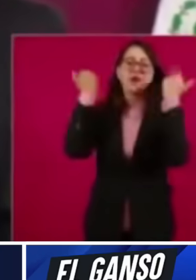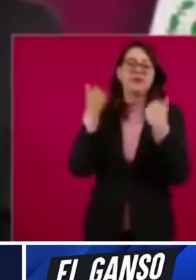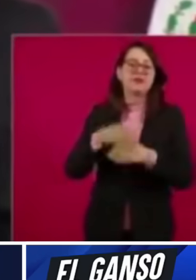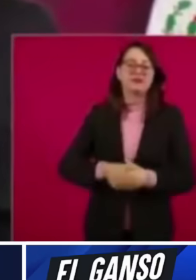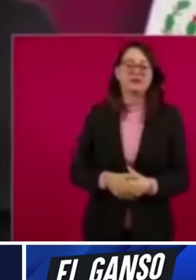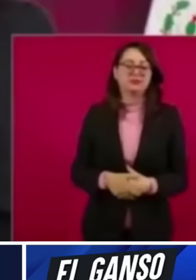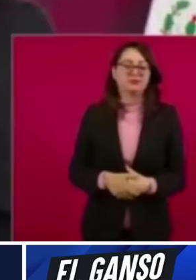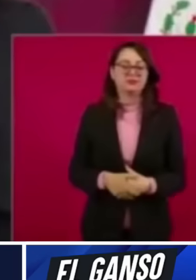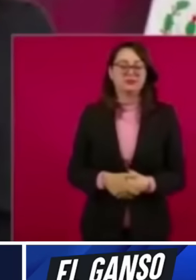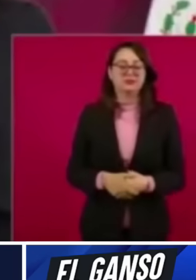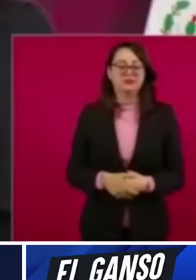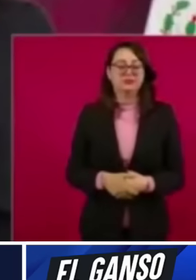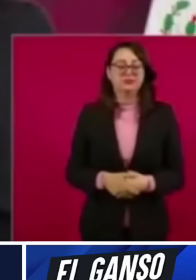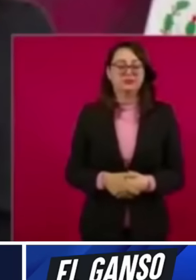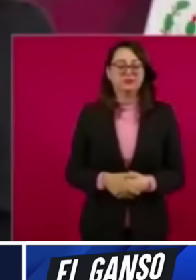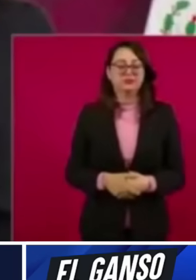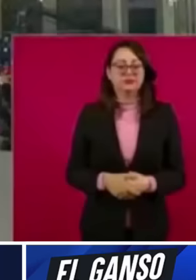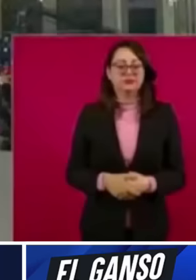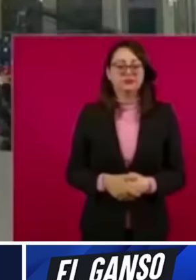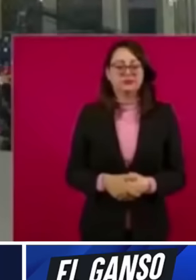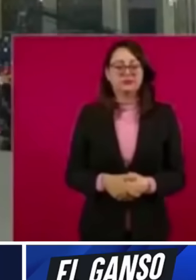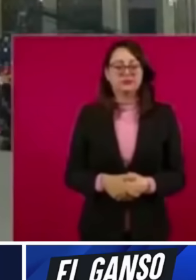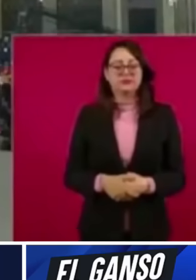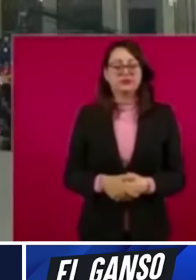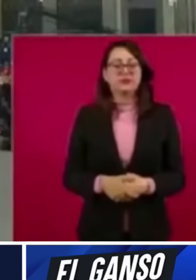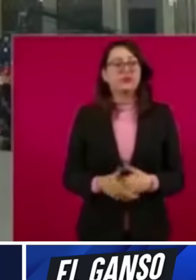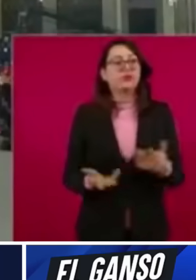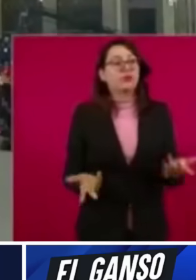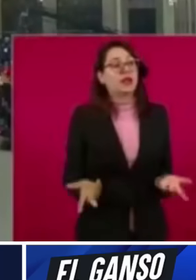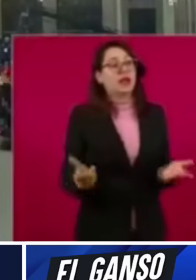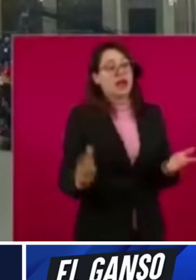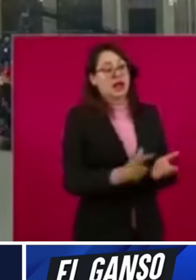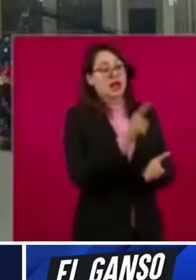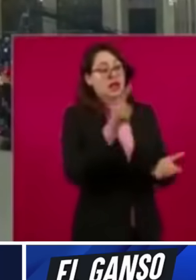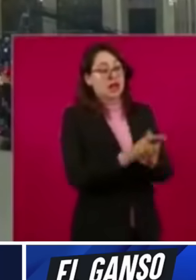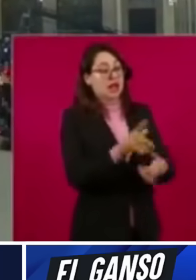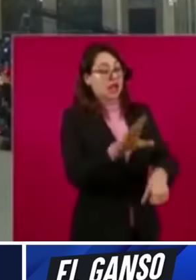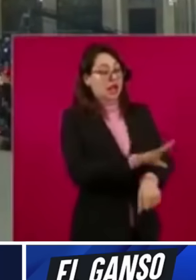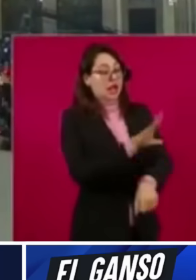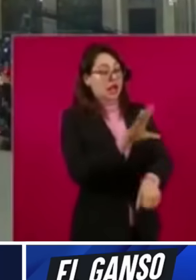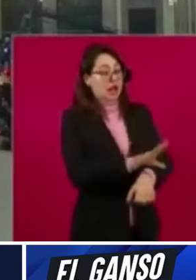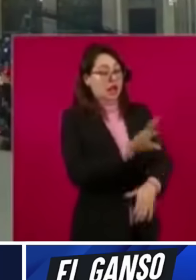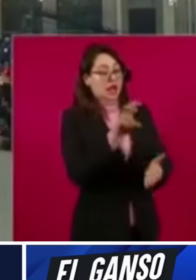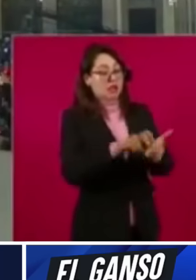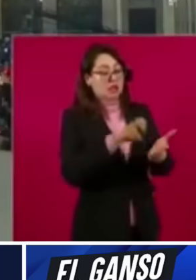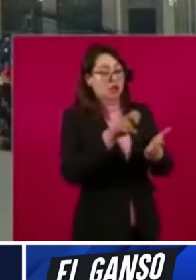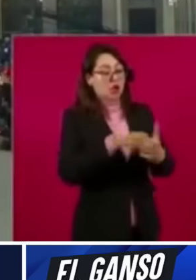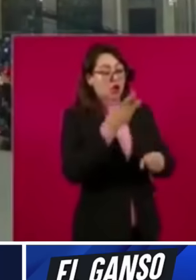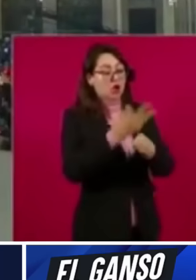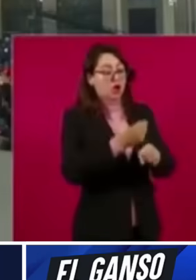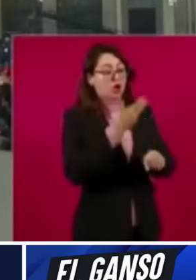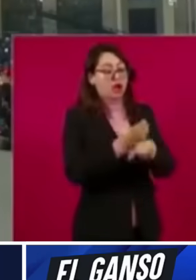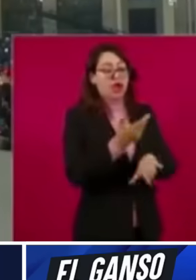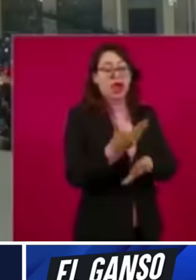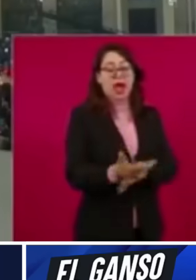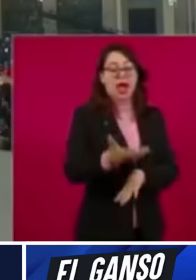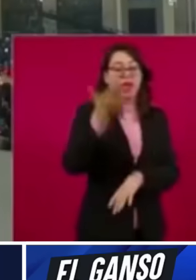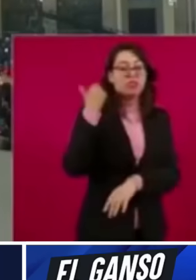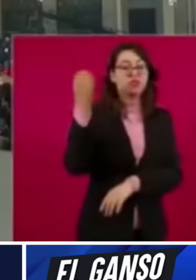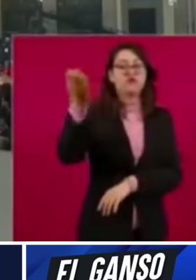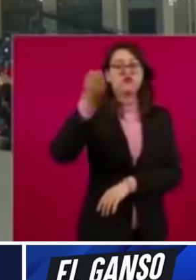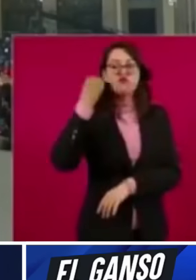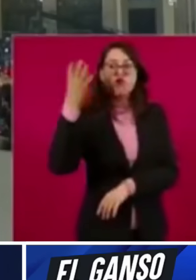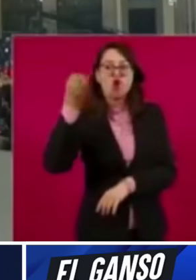enteró. ¿Invitaría a hacer algo semejante como con la reforma eléctrica, presidente, que iban y se Sí, exponía?